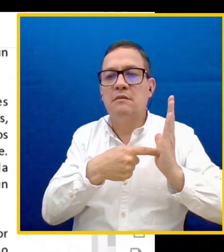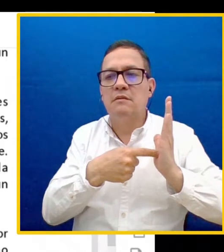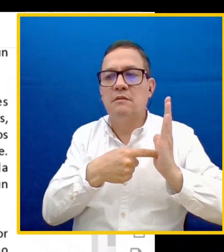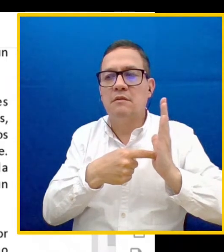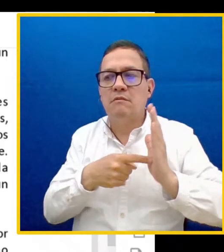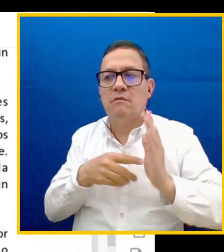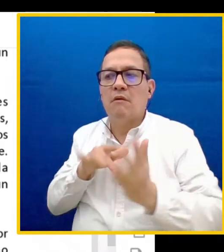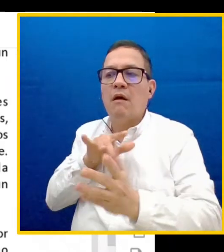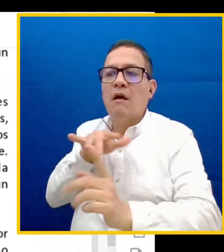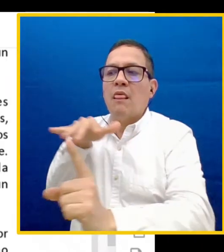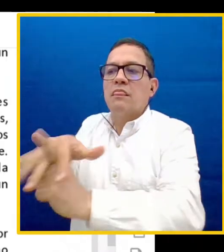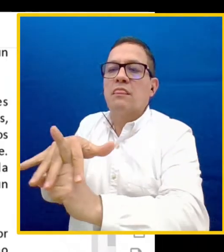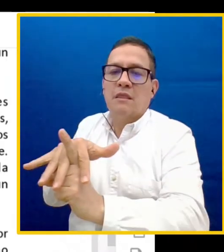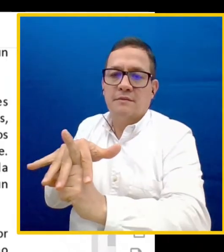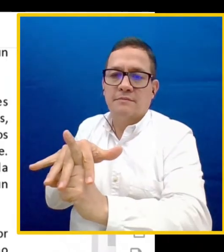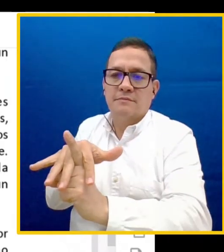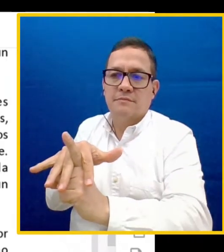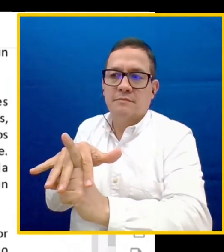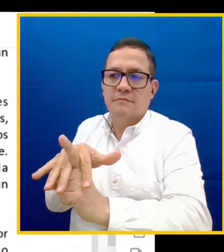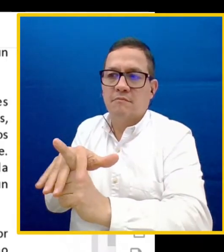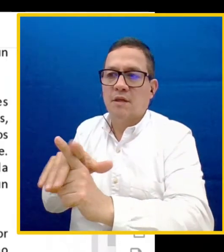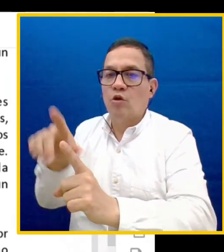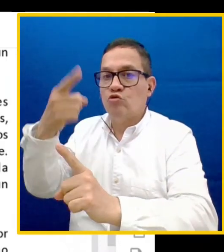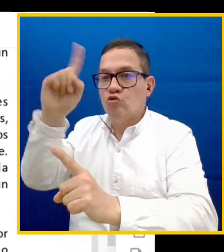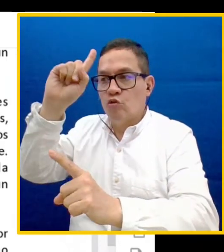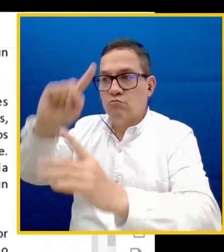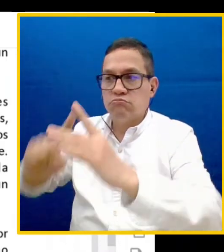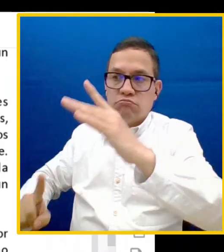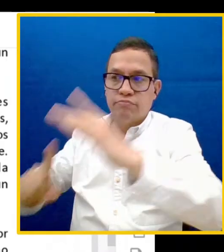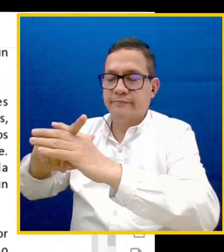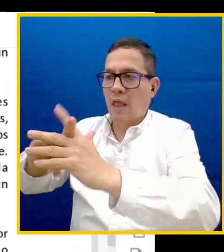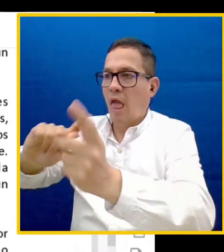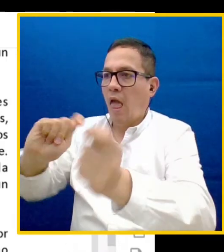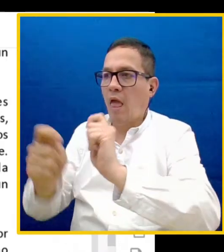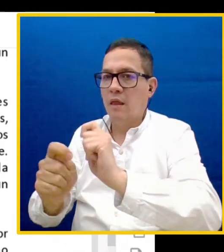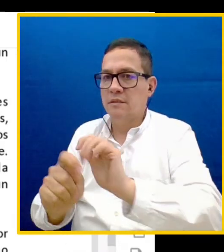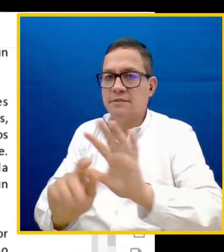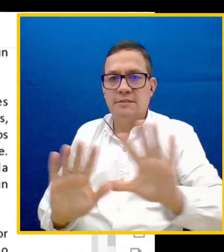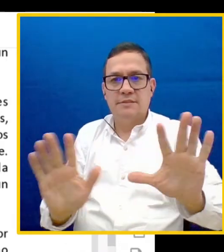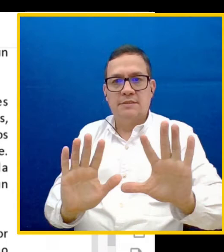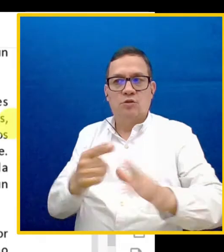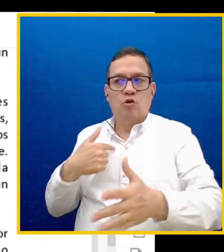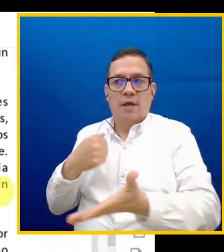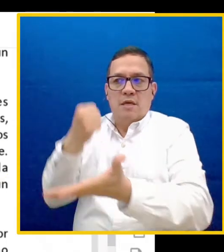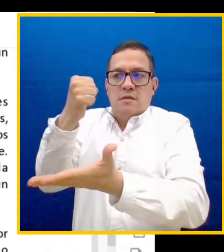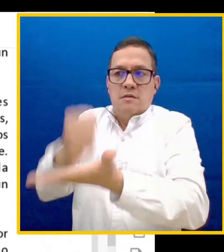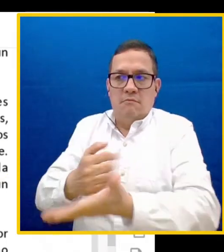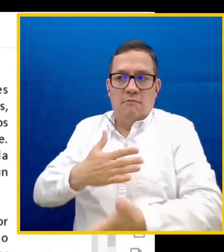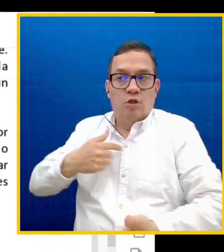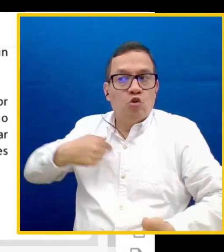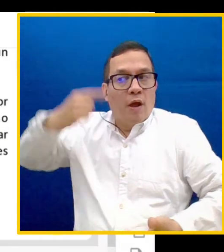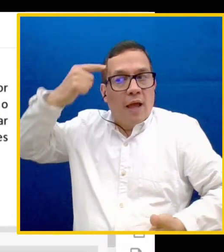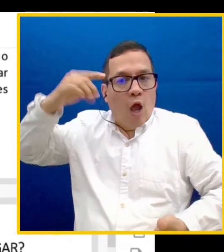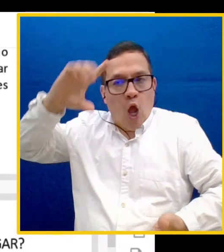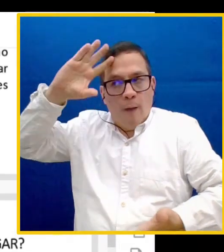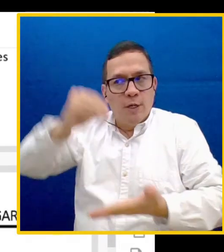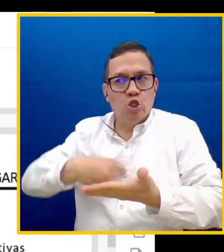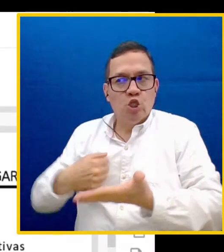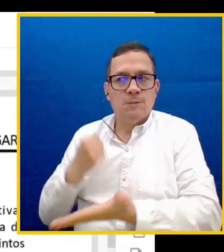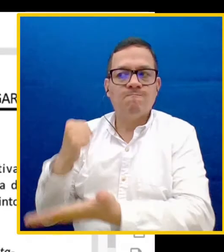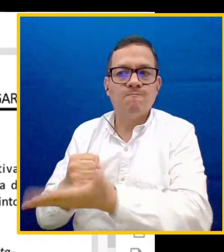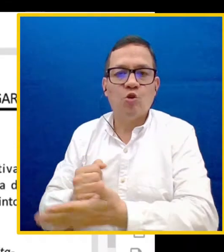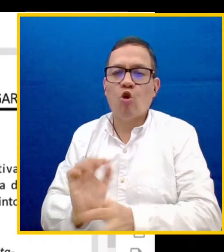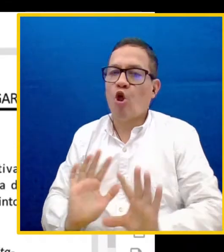interferir, no provocar alteraciones y mucho menos intentar imponer una visión personal. El criterio